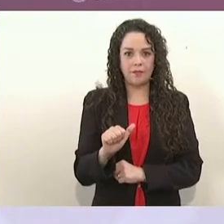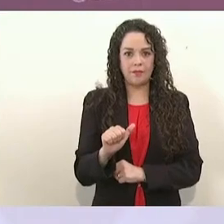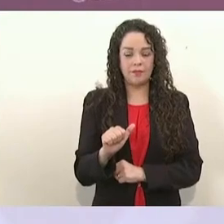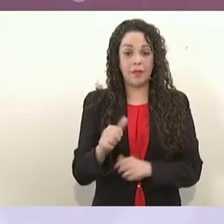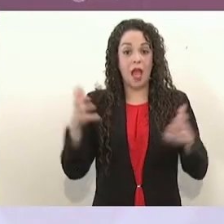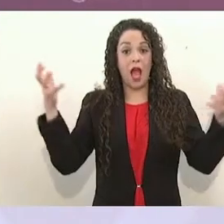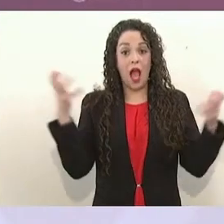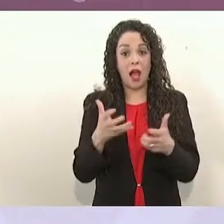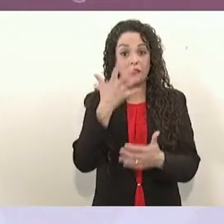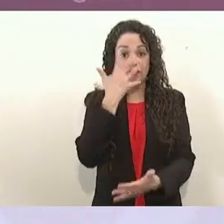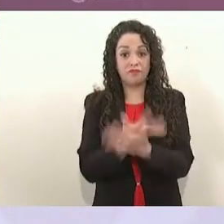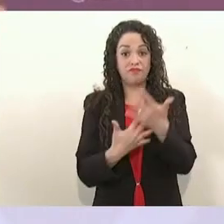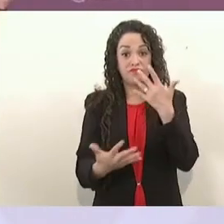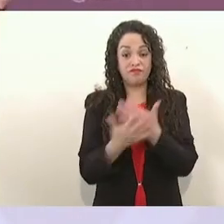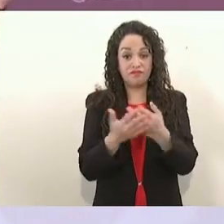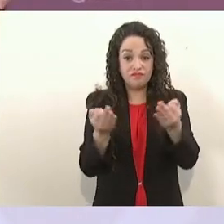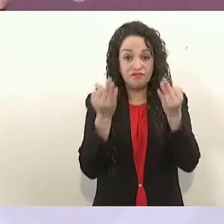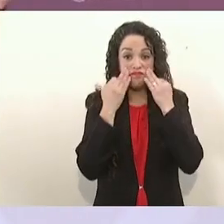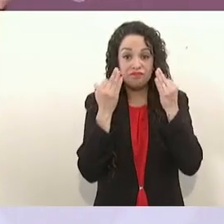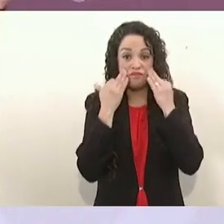palabras.